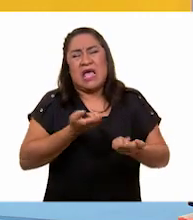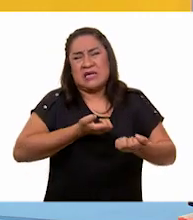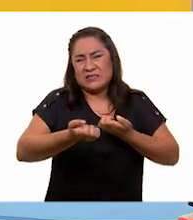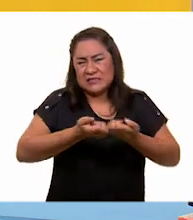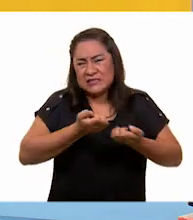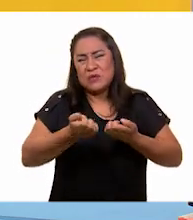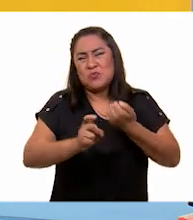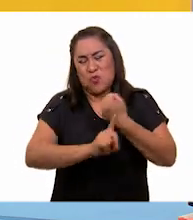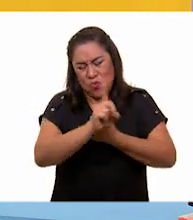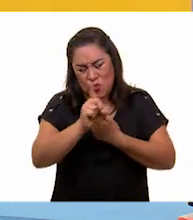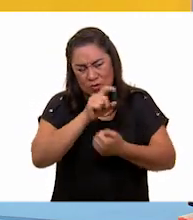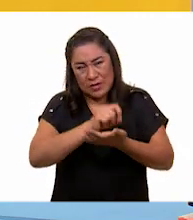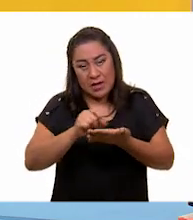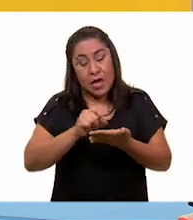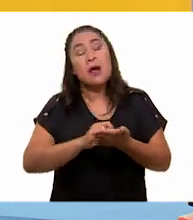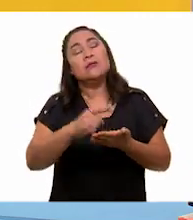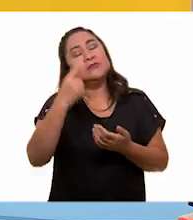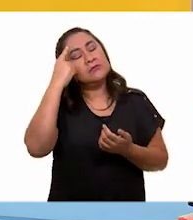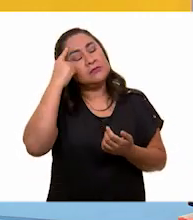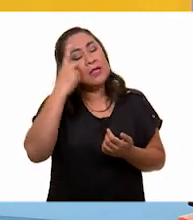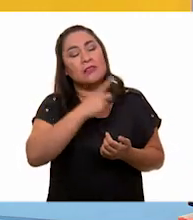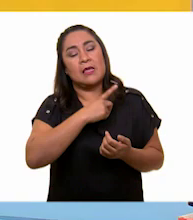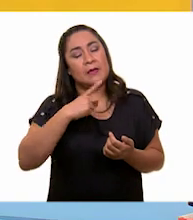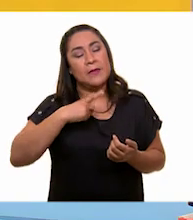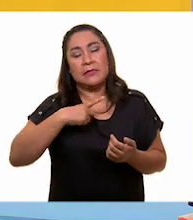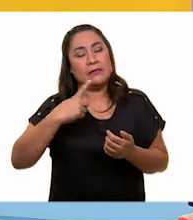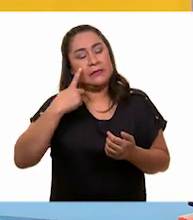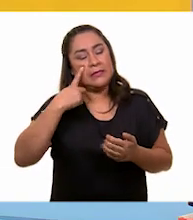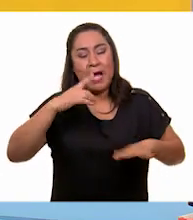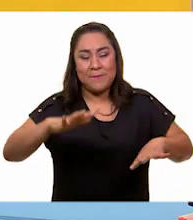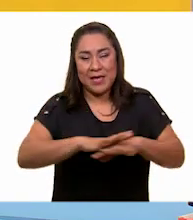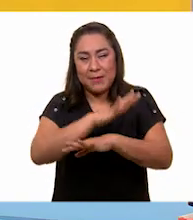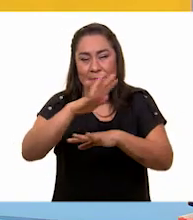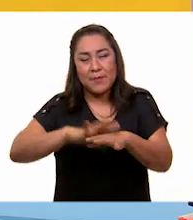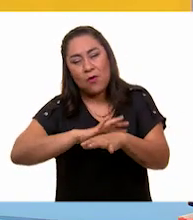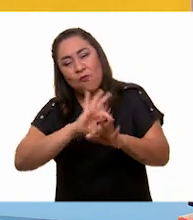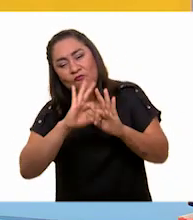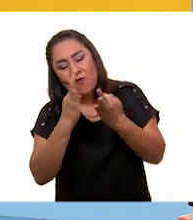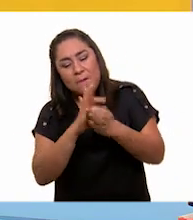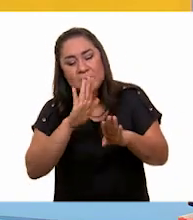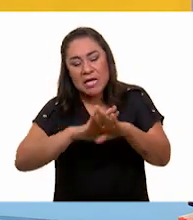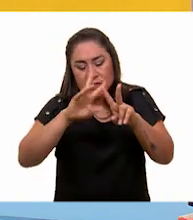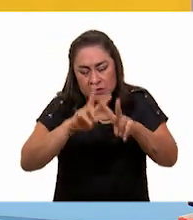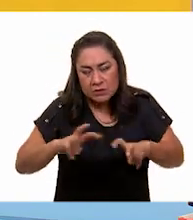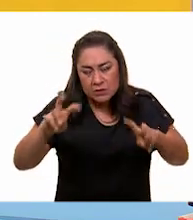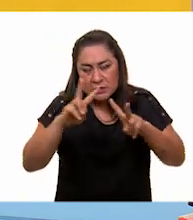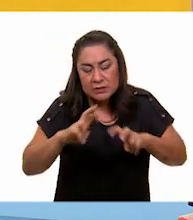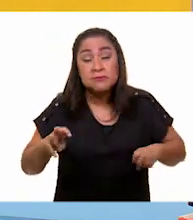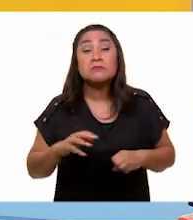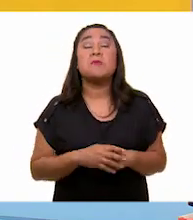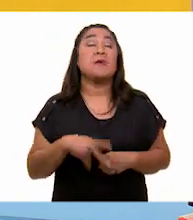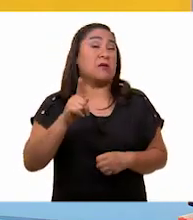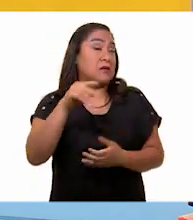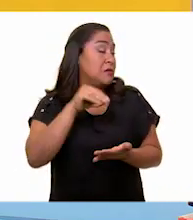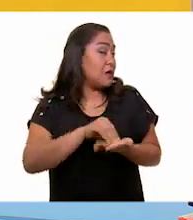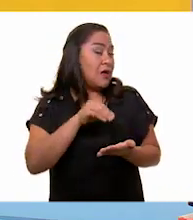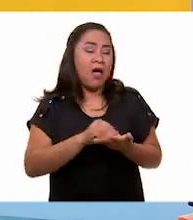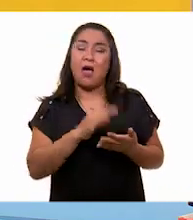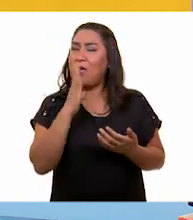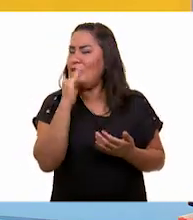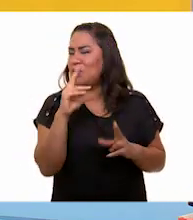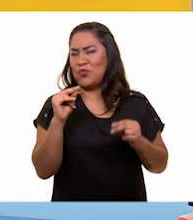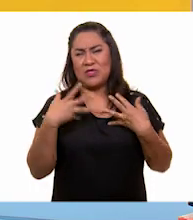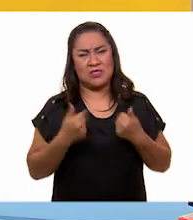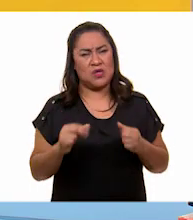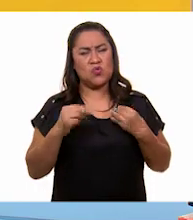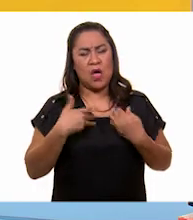que se les presentan, es mejor cambiar su forma de ver la situación y desmenuzarla. Pero si aún así no lo logran